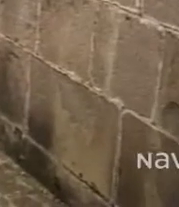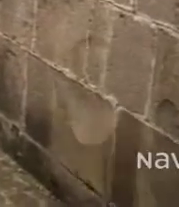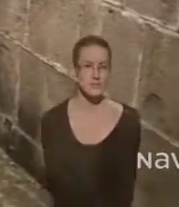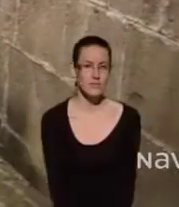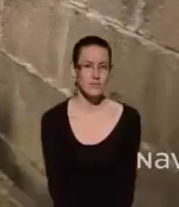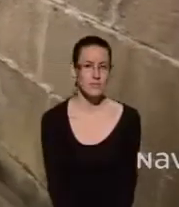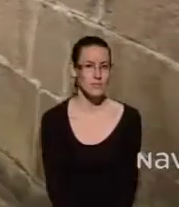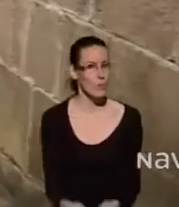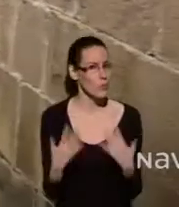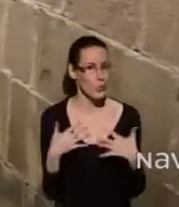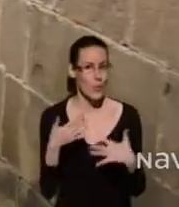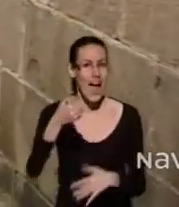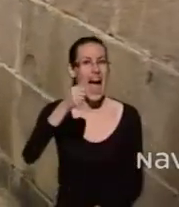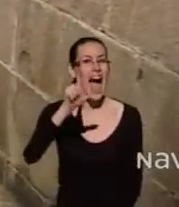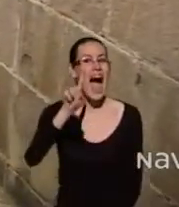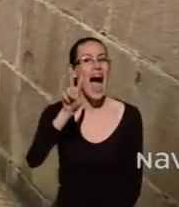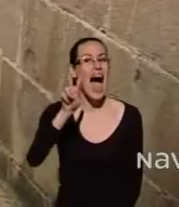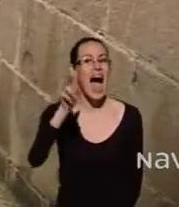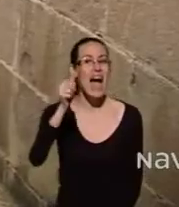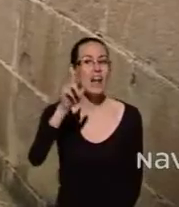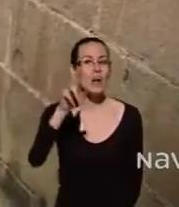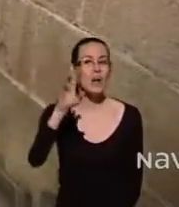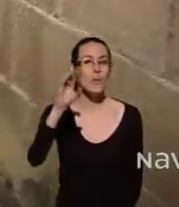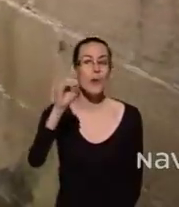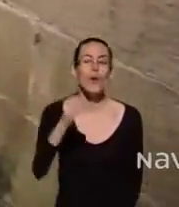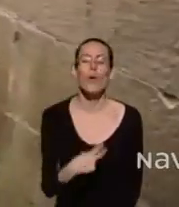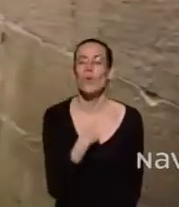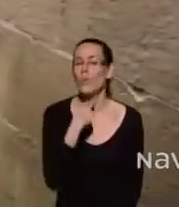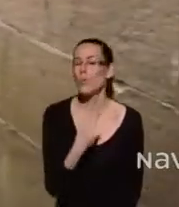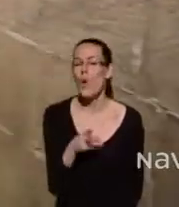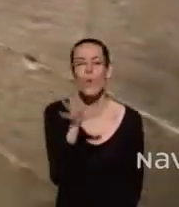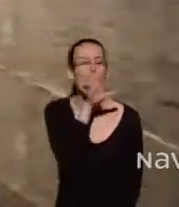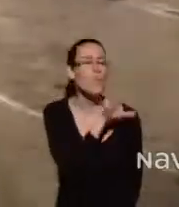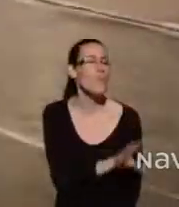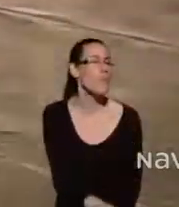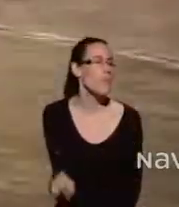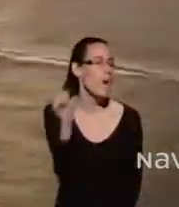Vaya voz la de Álvaro, es que ya ha escampado. ¡Qué maravilla! Gracias, Álvaro.